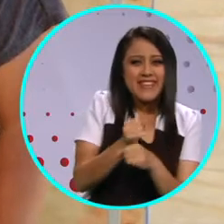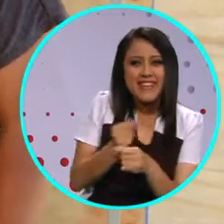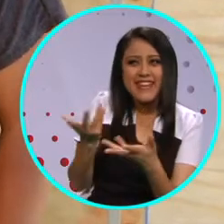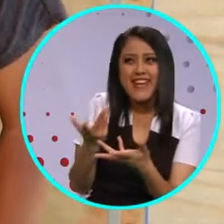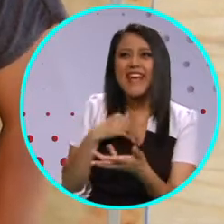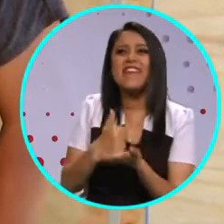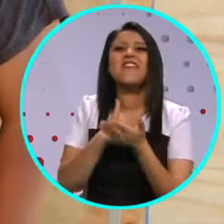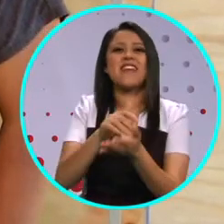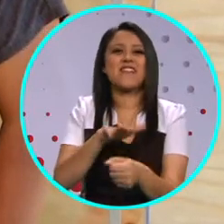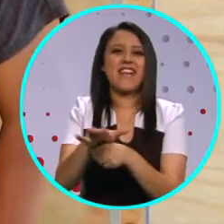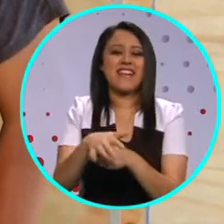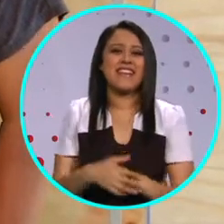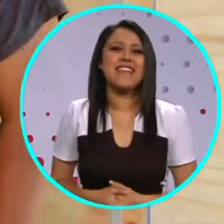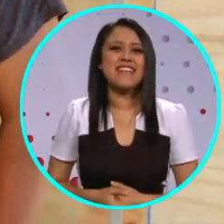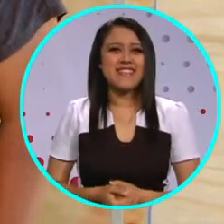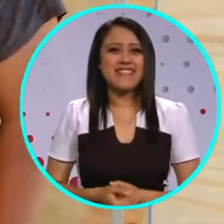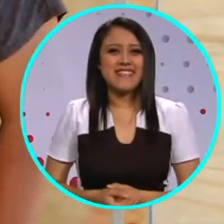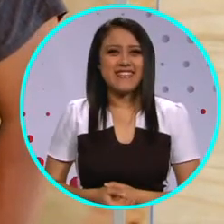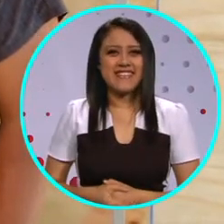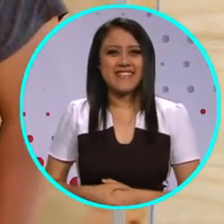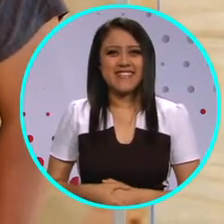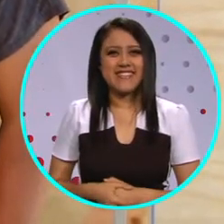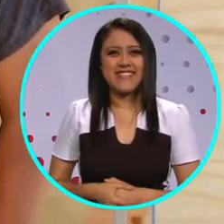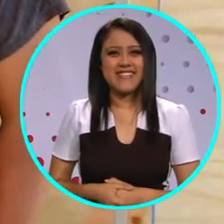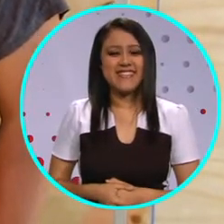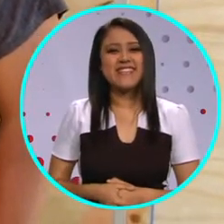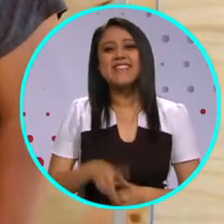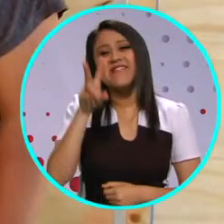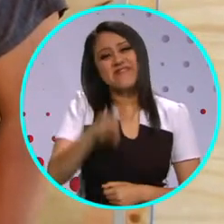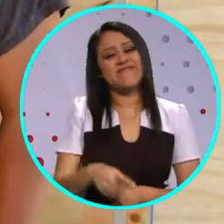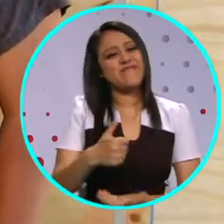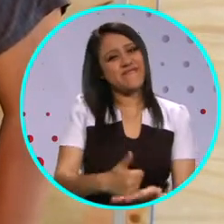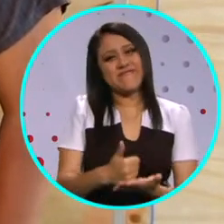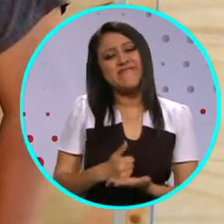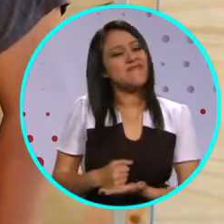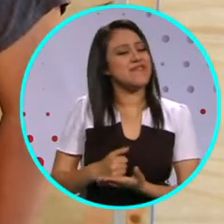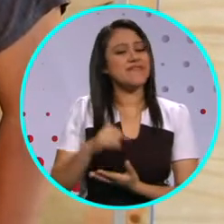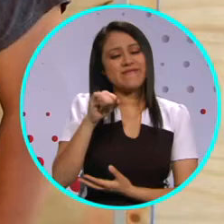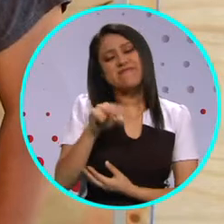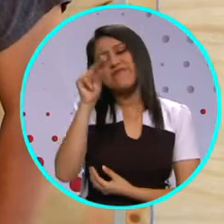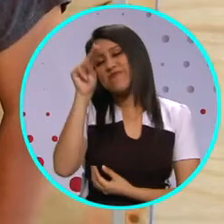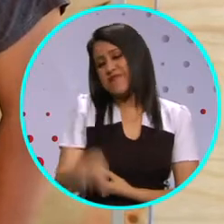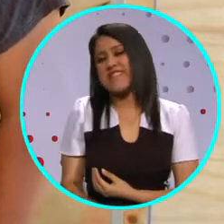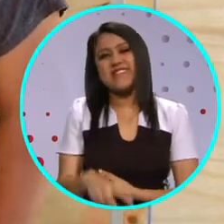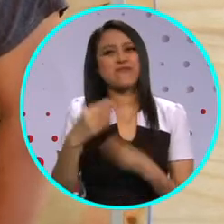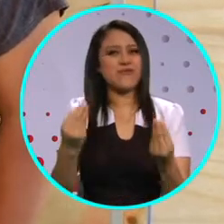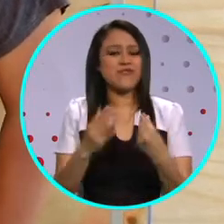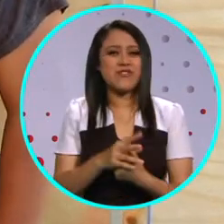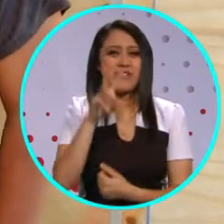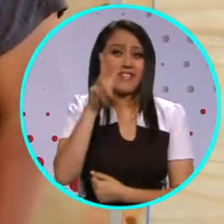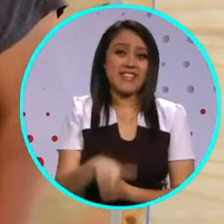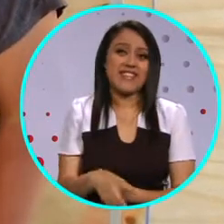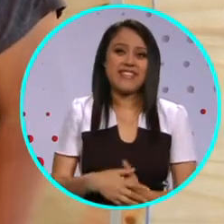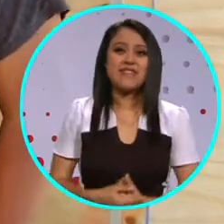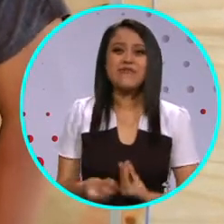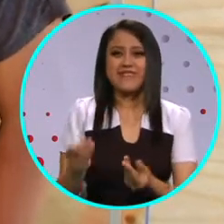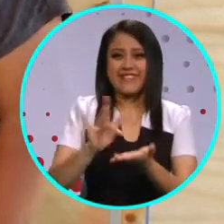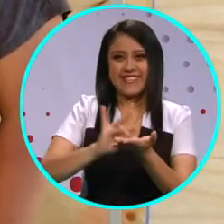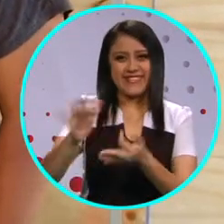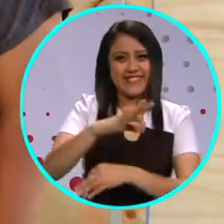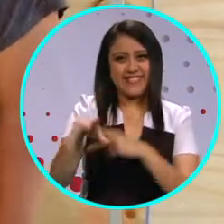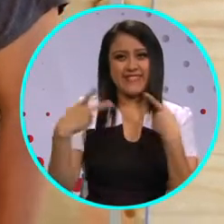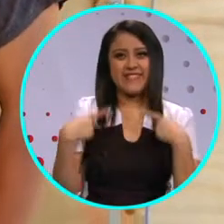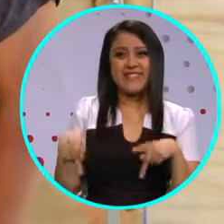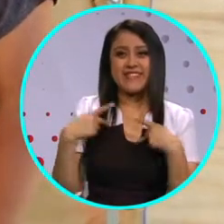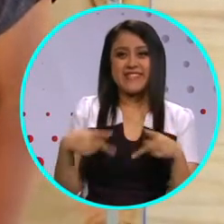pueden ayudar, ¿no? La verdad es que sí me va a ayudar mucho y pues bueno, gracias a todos los